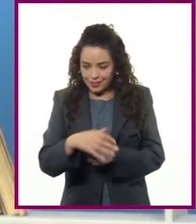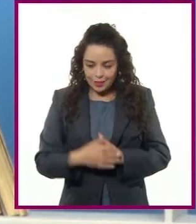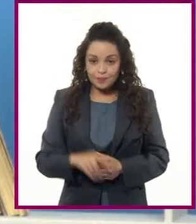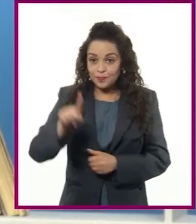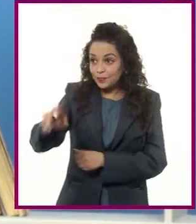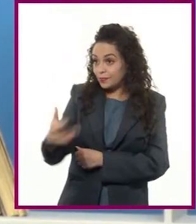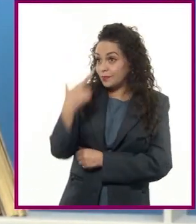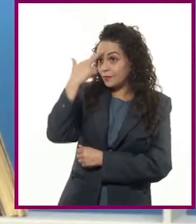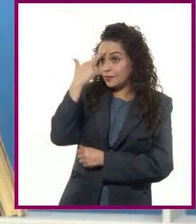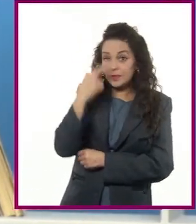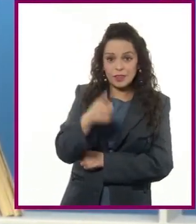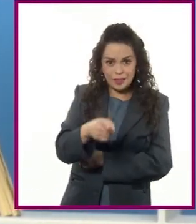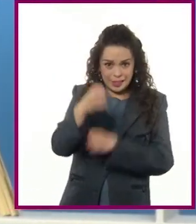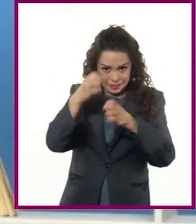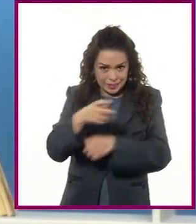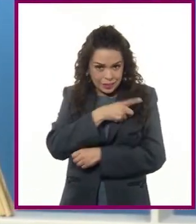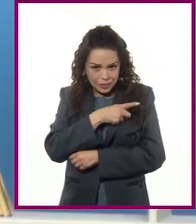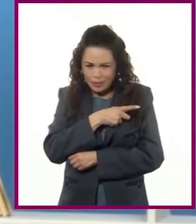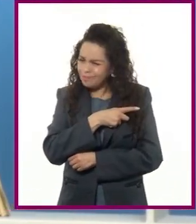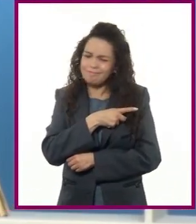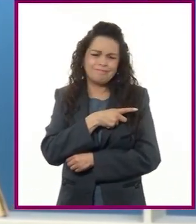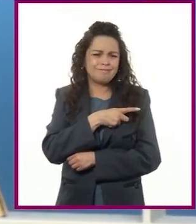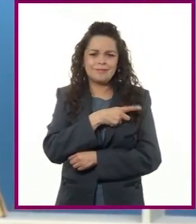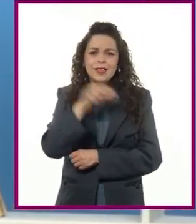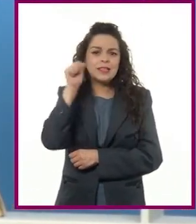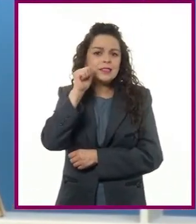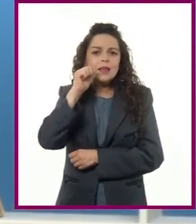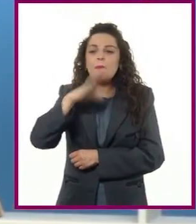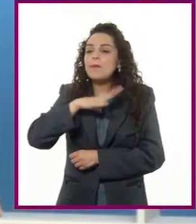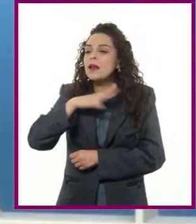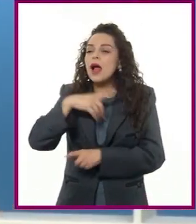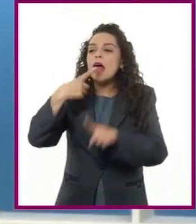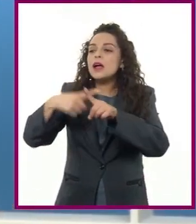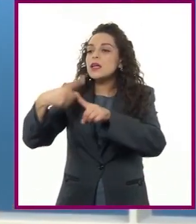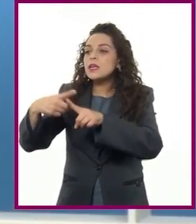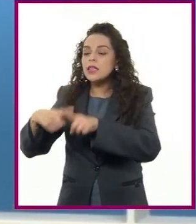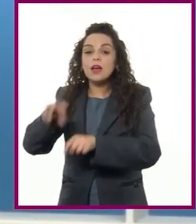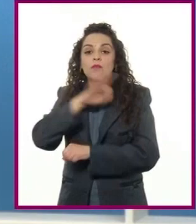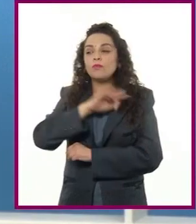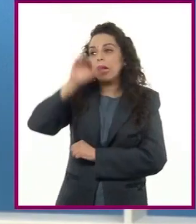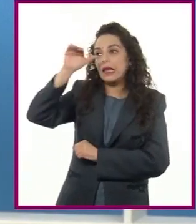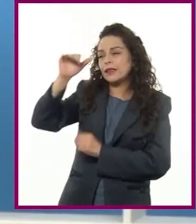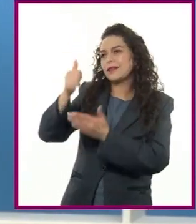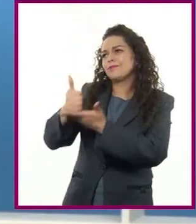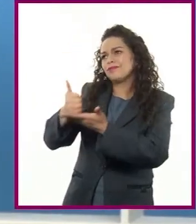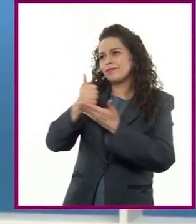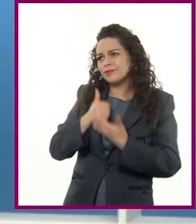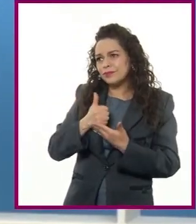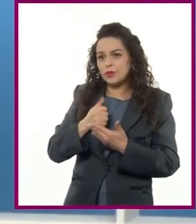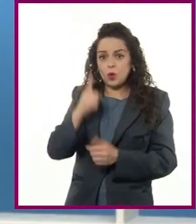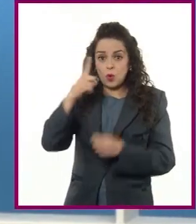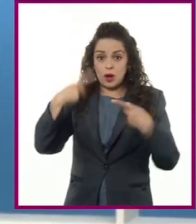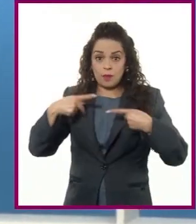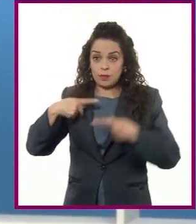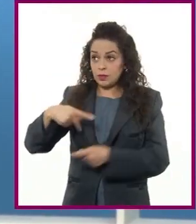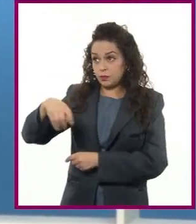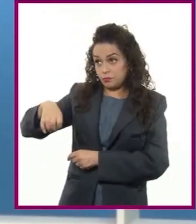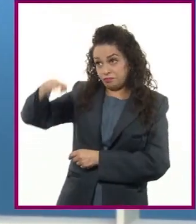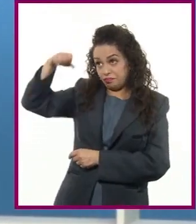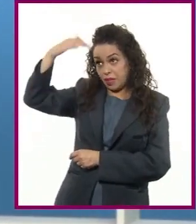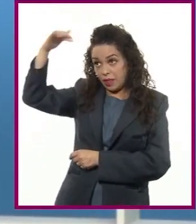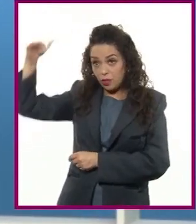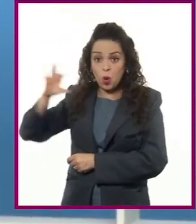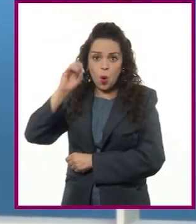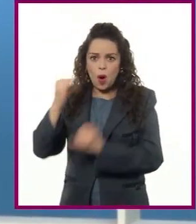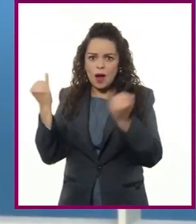no están solos. Siempre habrá alguien a quienes puedan recurrir, ya sea una persona adulta o alguien de